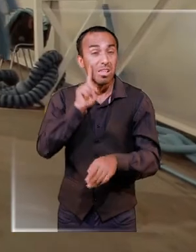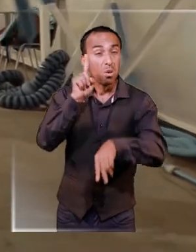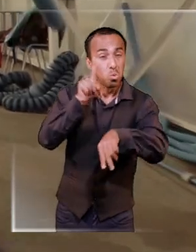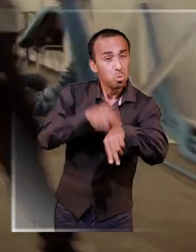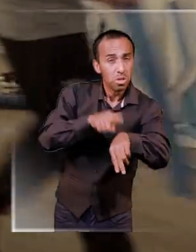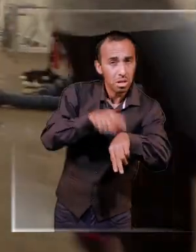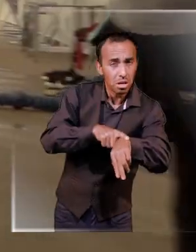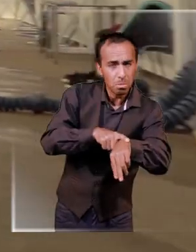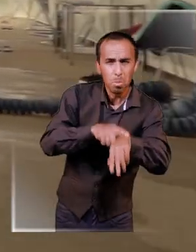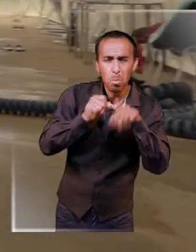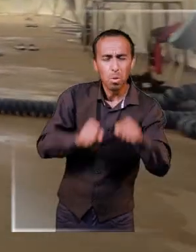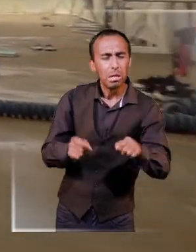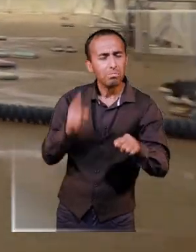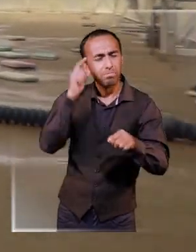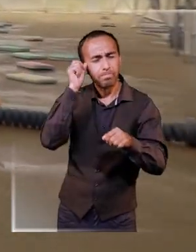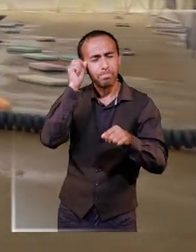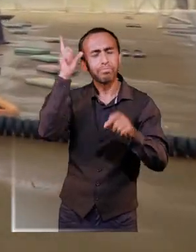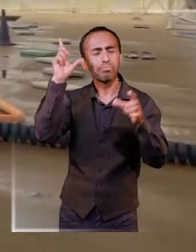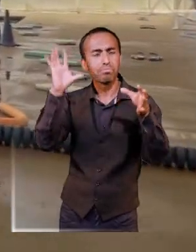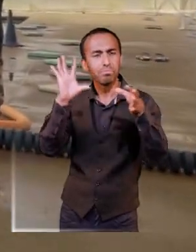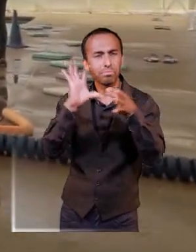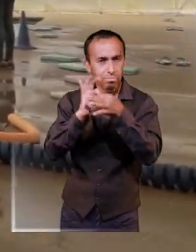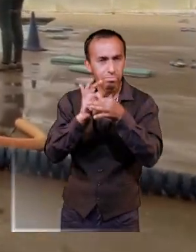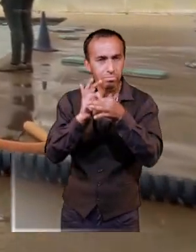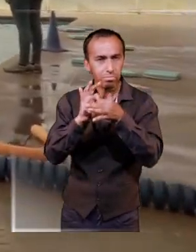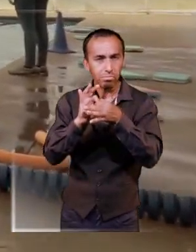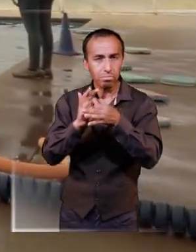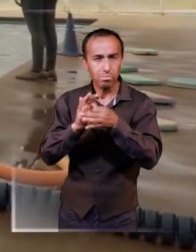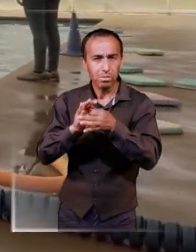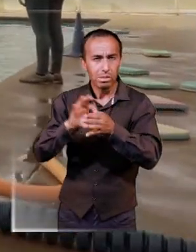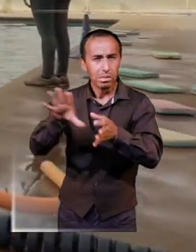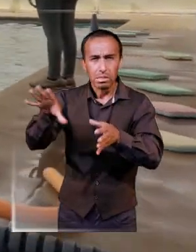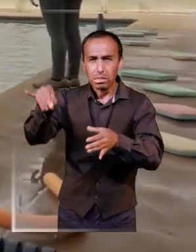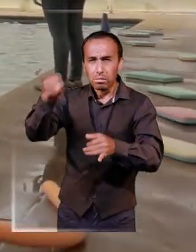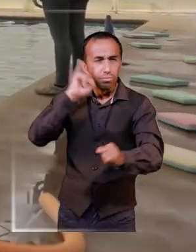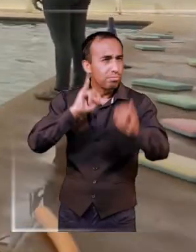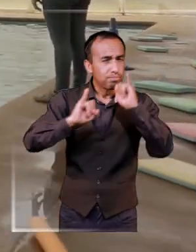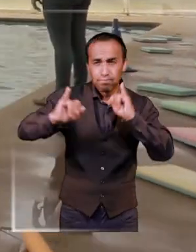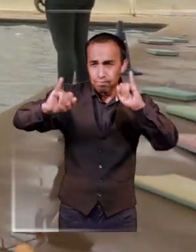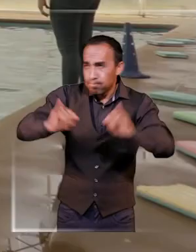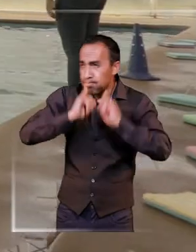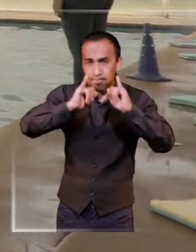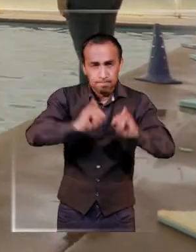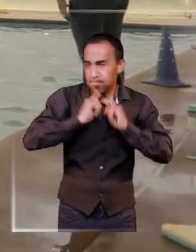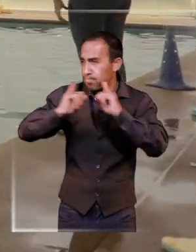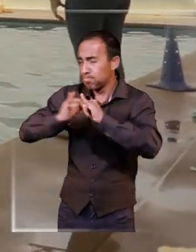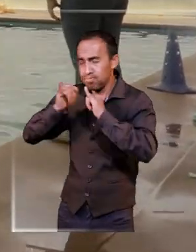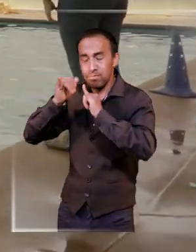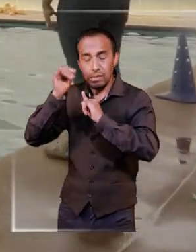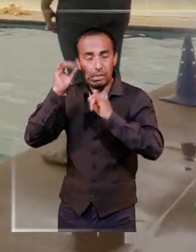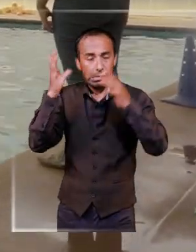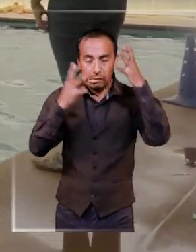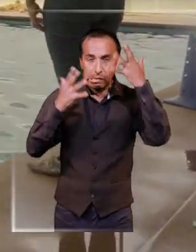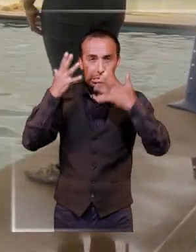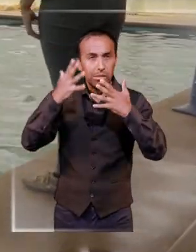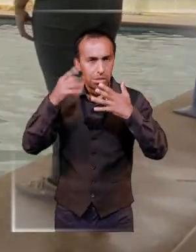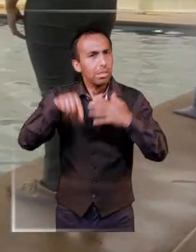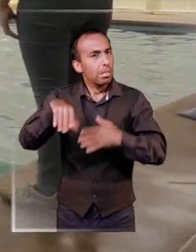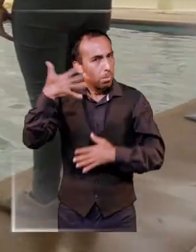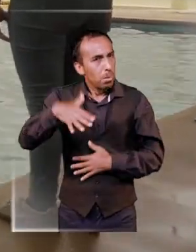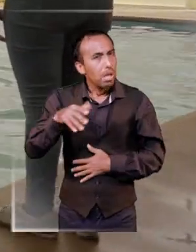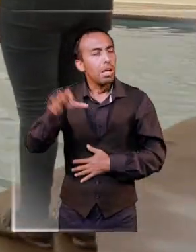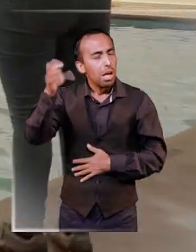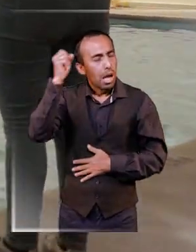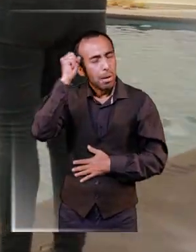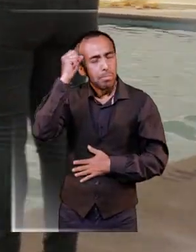también tener un momento en que puedan sintonizar y adecuar de mejor manera cómo están recibiendo tanta información del entorno. Eso